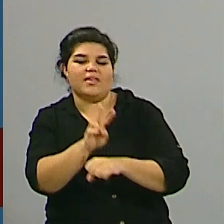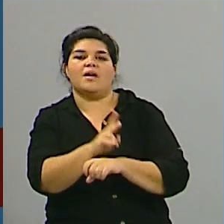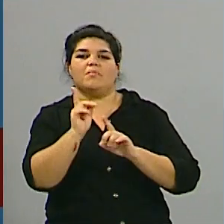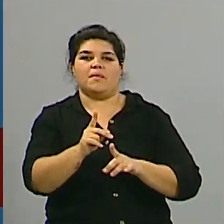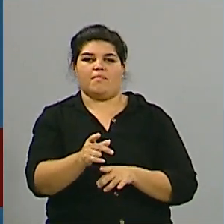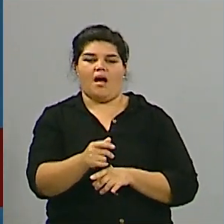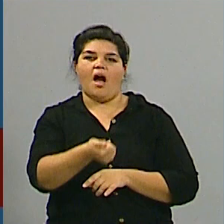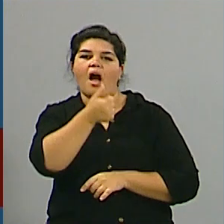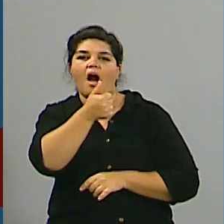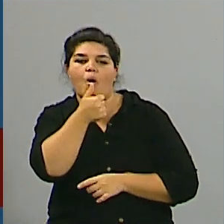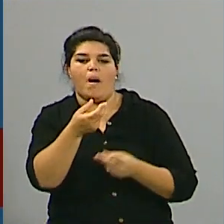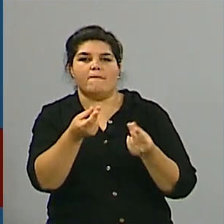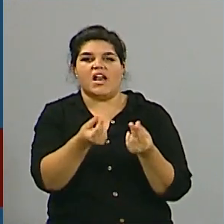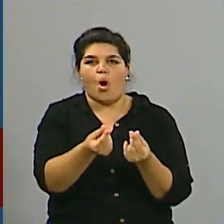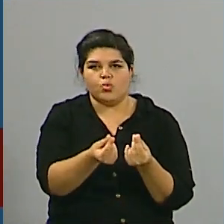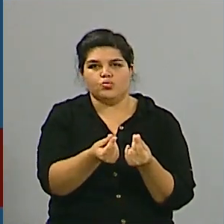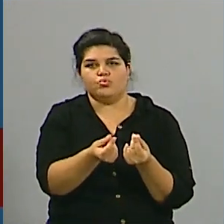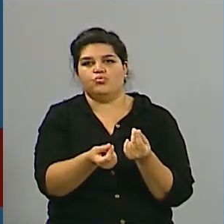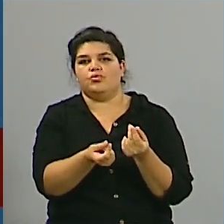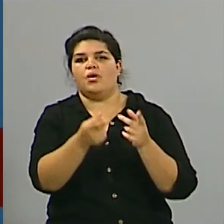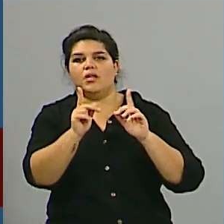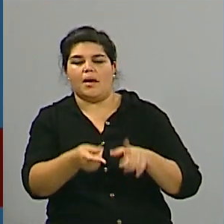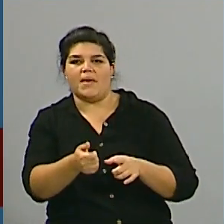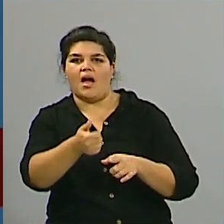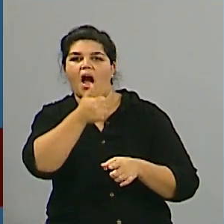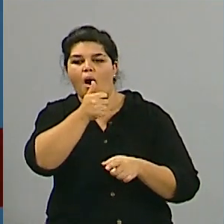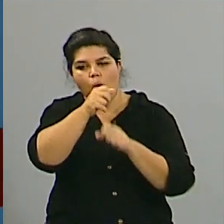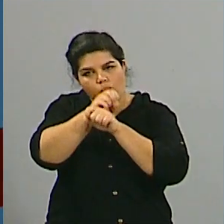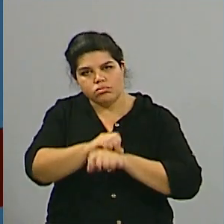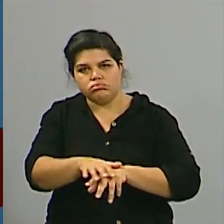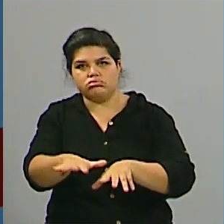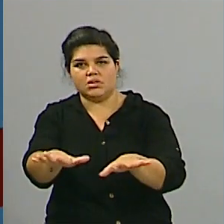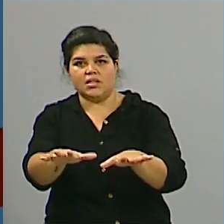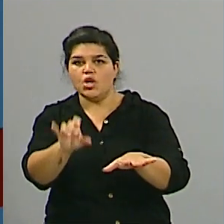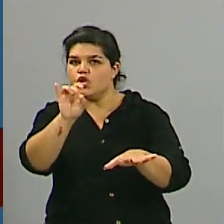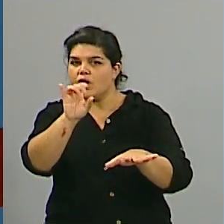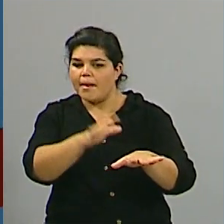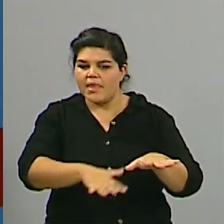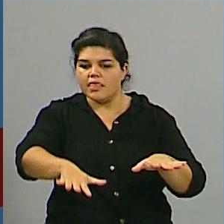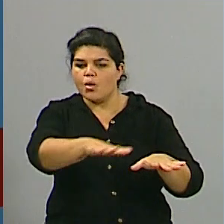productivo en el parque per se, pero además en las zonas aledañas al parque.